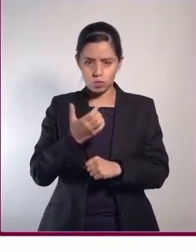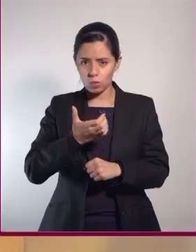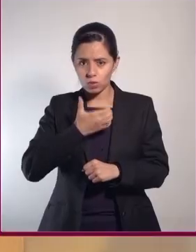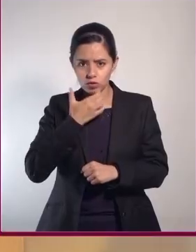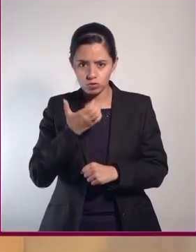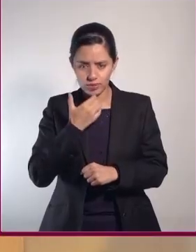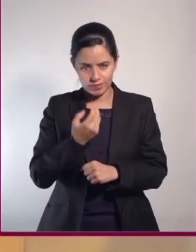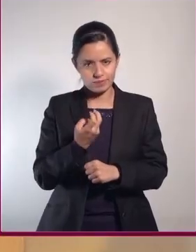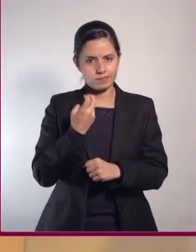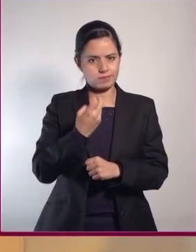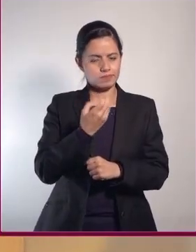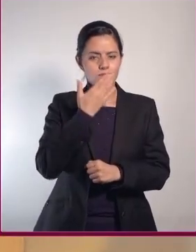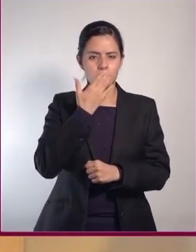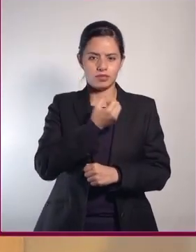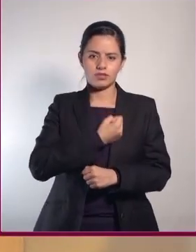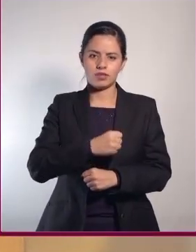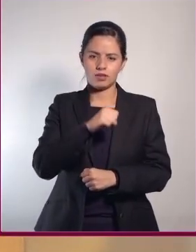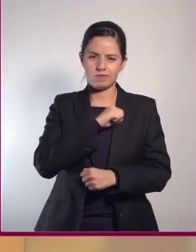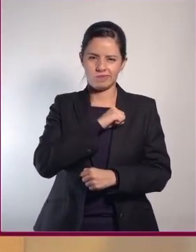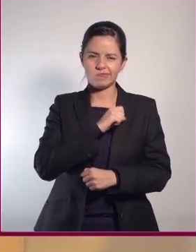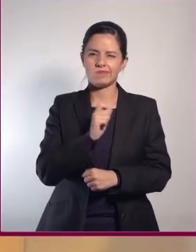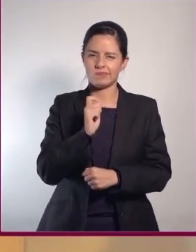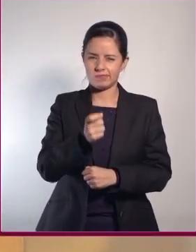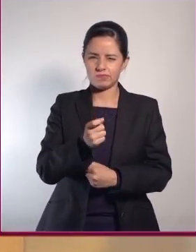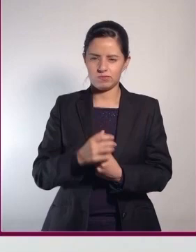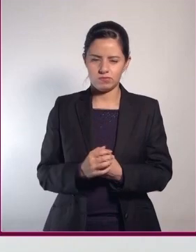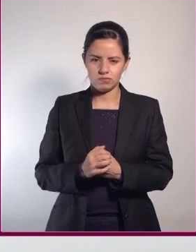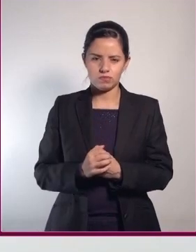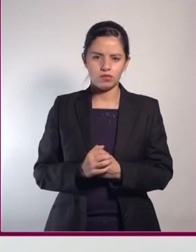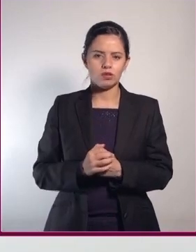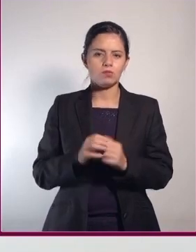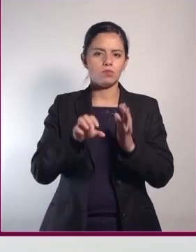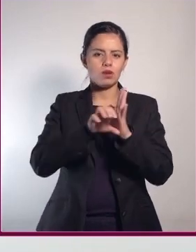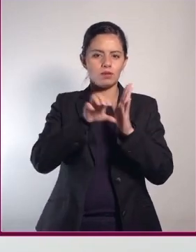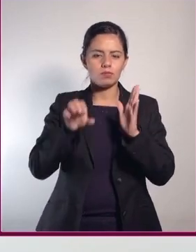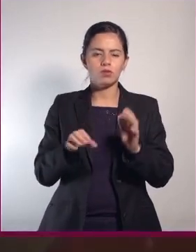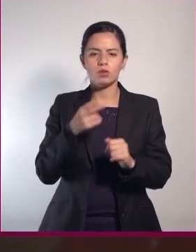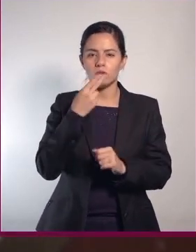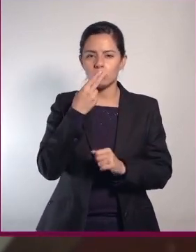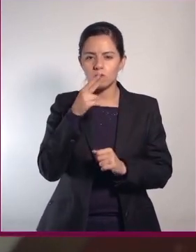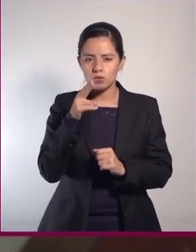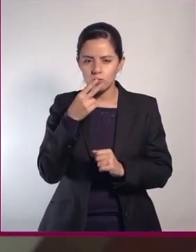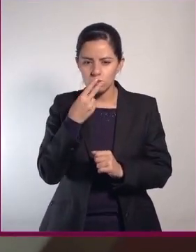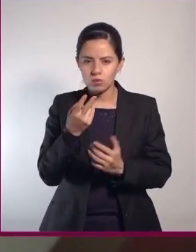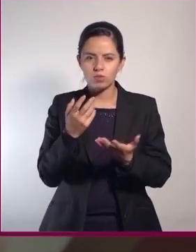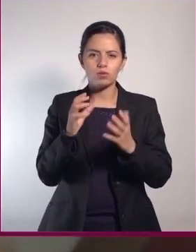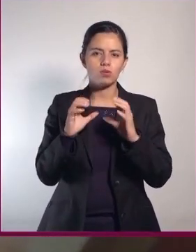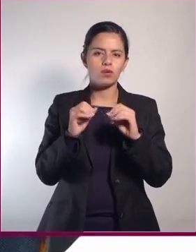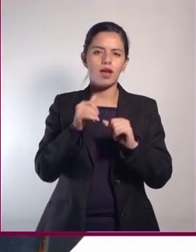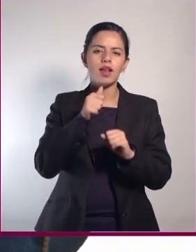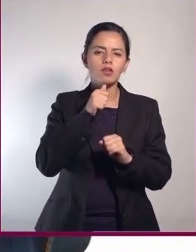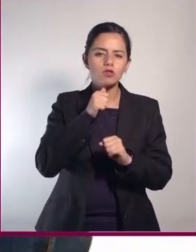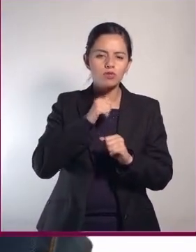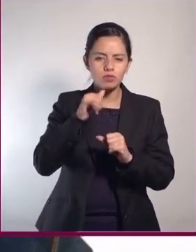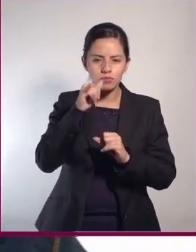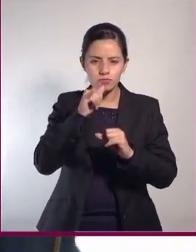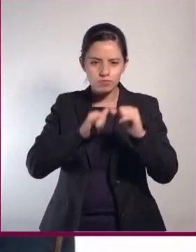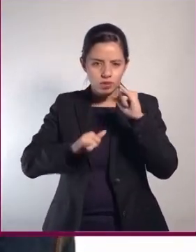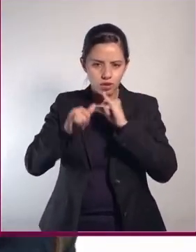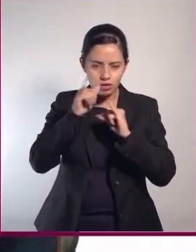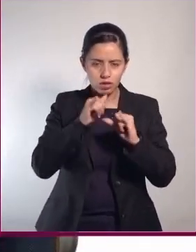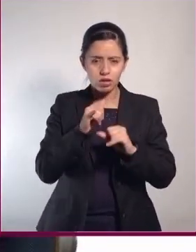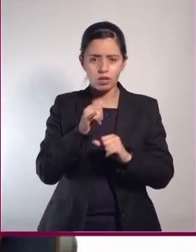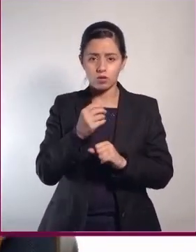mismos. Los riesgos que sí podemos modificar son fumar, uso nocivo de alcohol, dieta